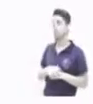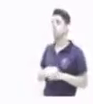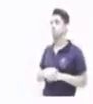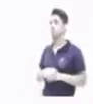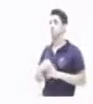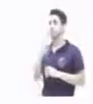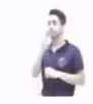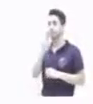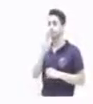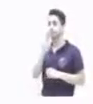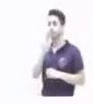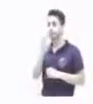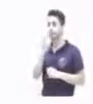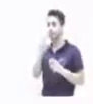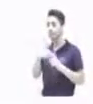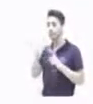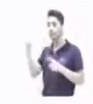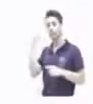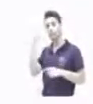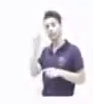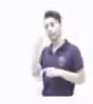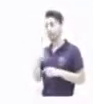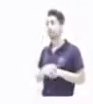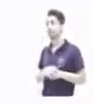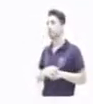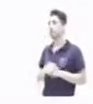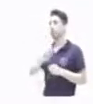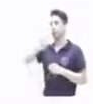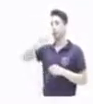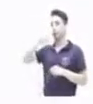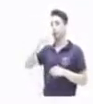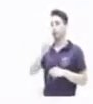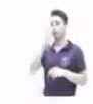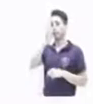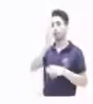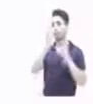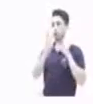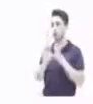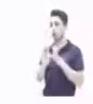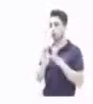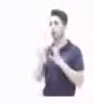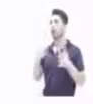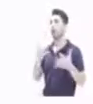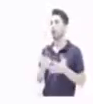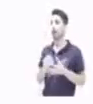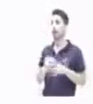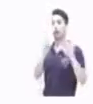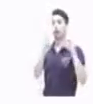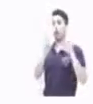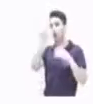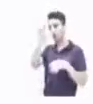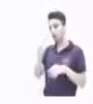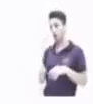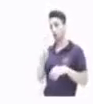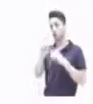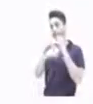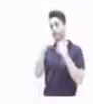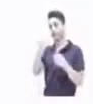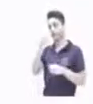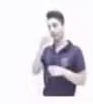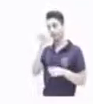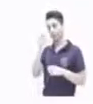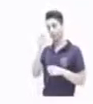que sería únicamente 3. Entonces, sería la combinación de 3 y 8, que eso es igual a